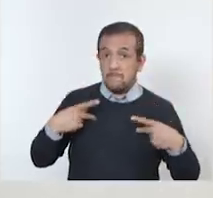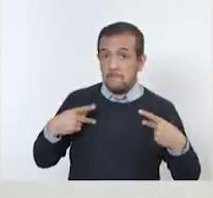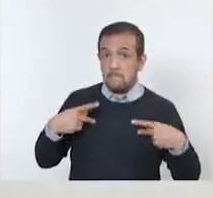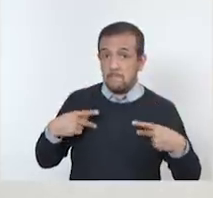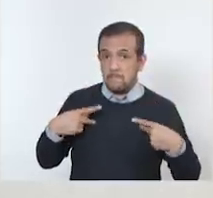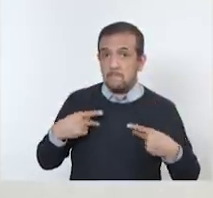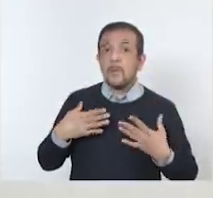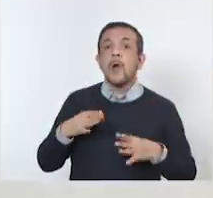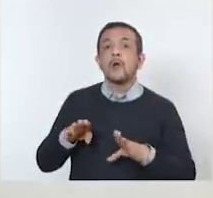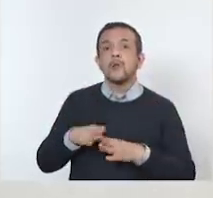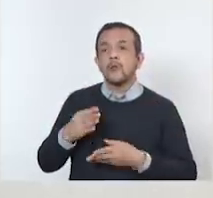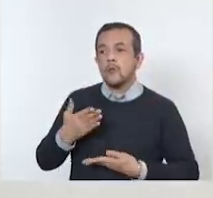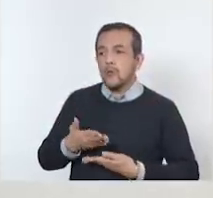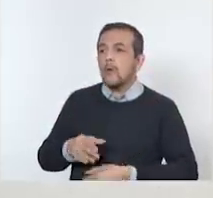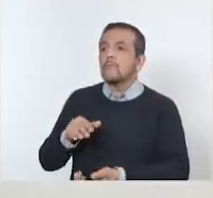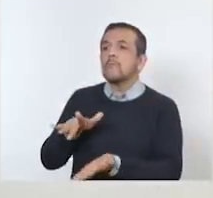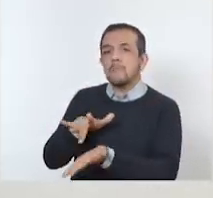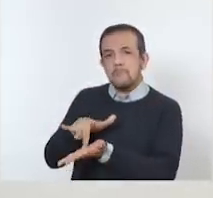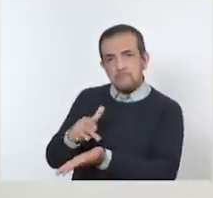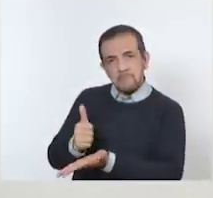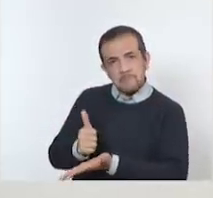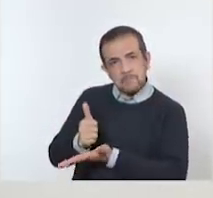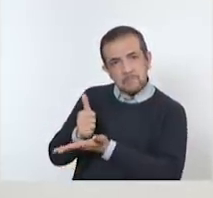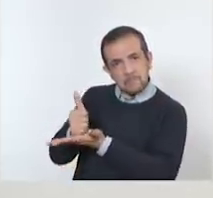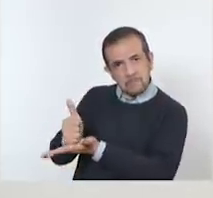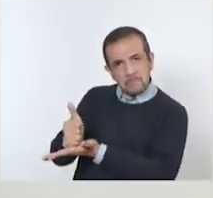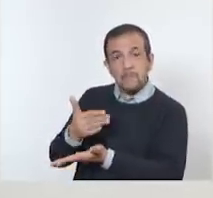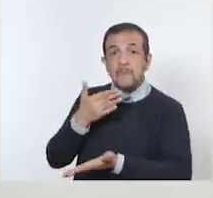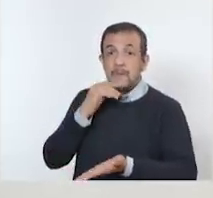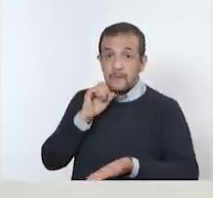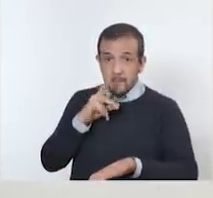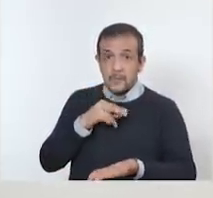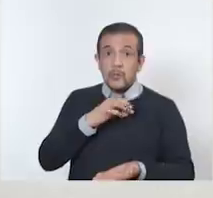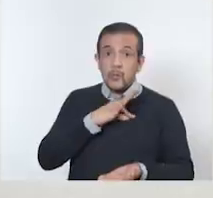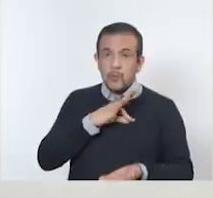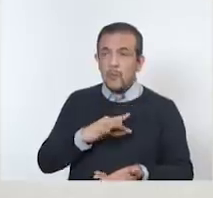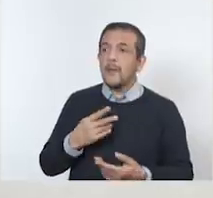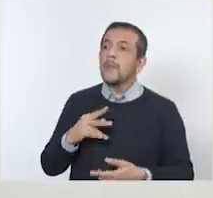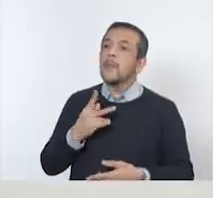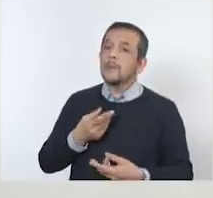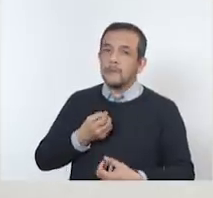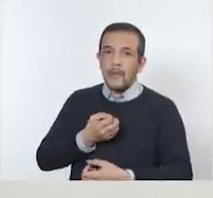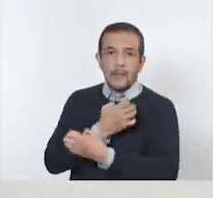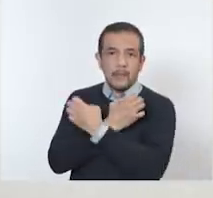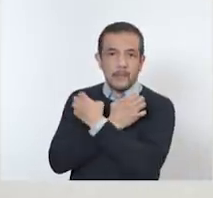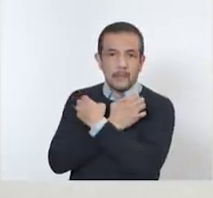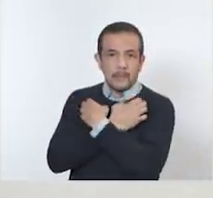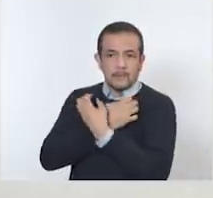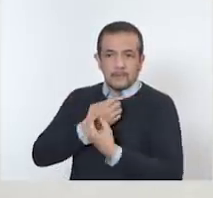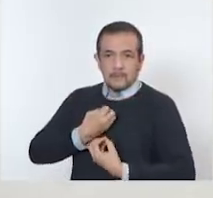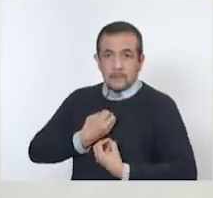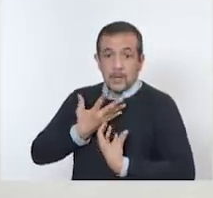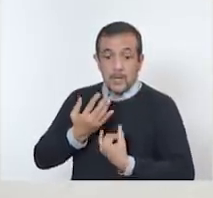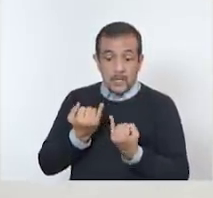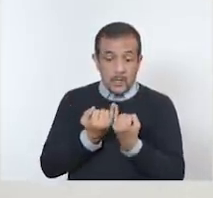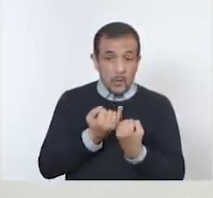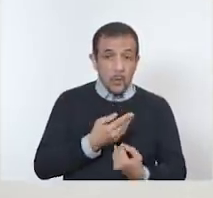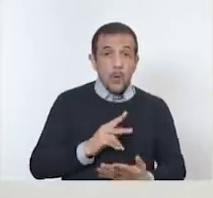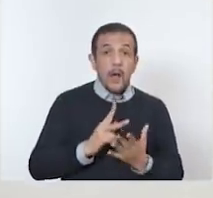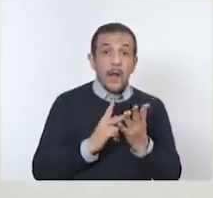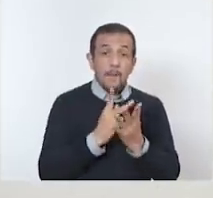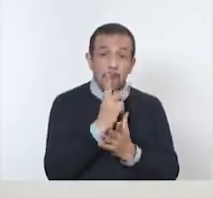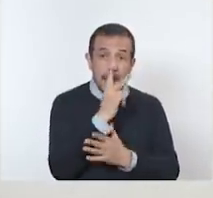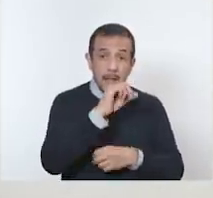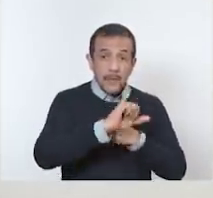personas brindándoles mi apoyo y hablándoles correctamente y a los seres